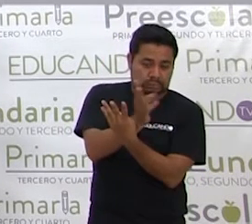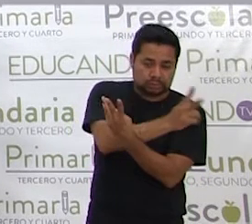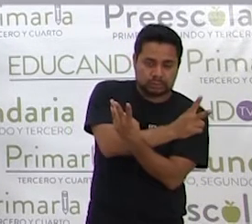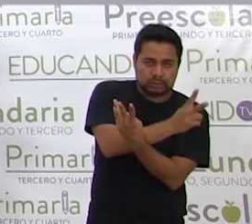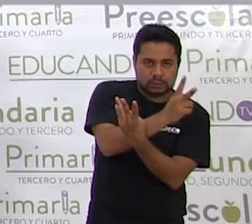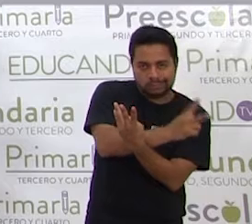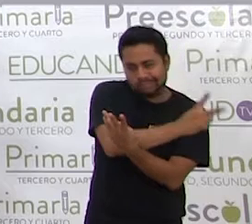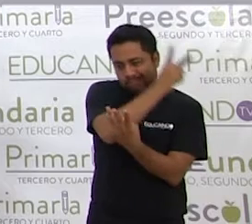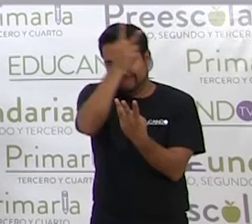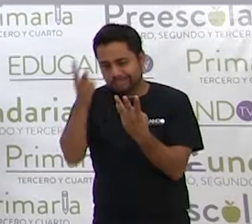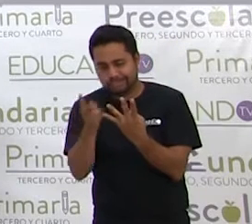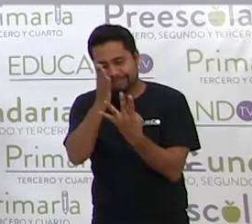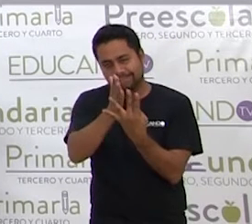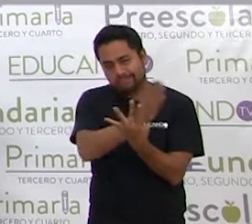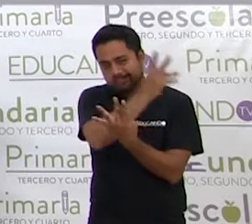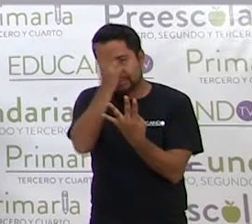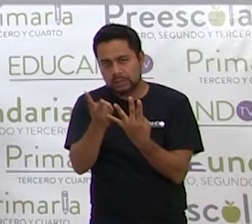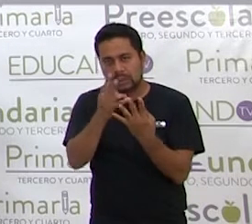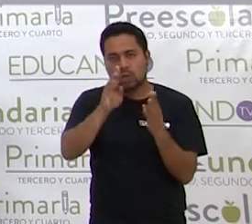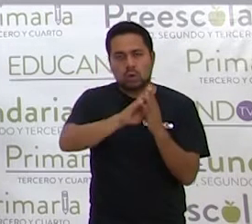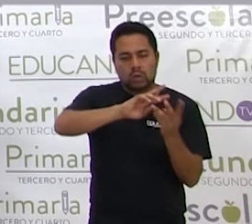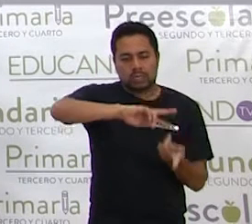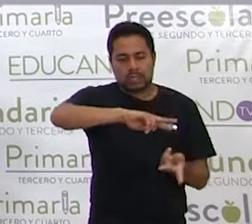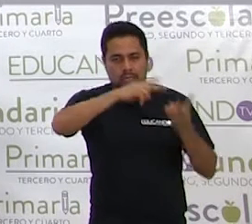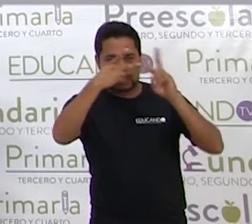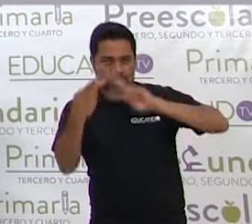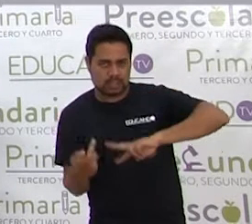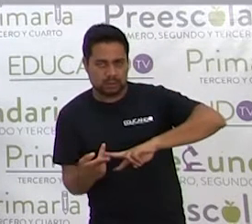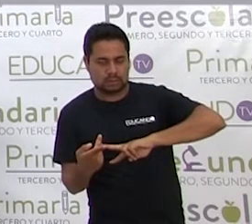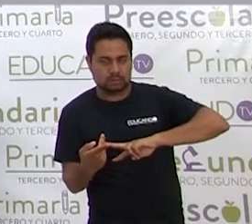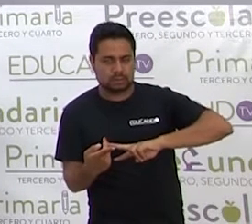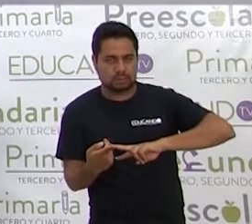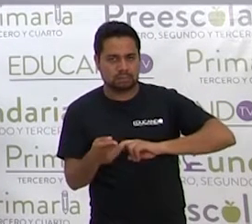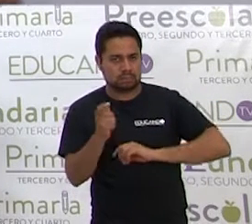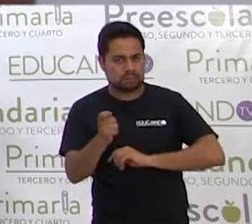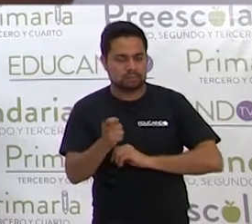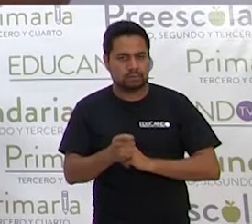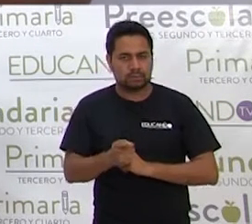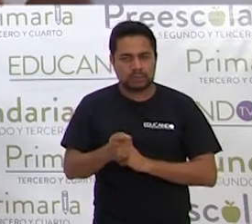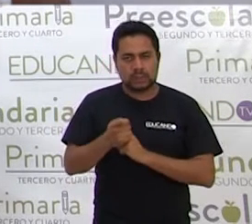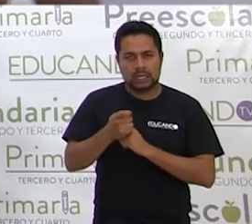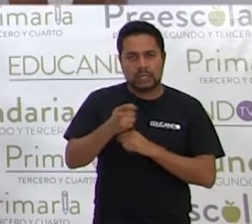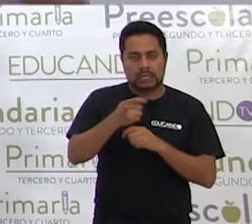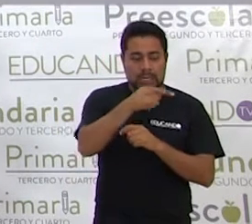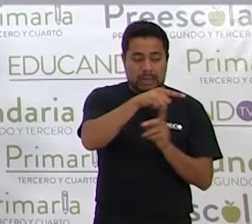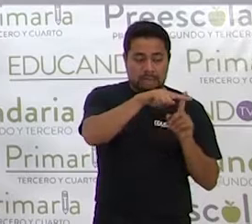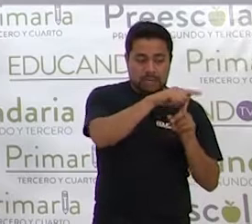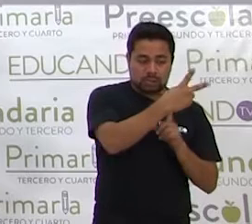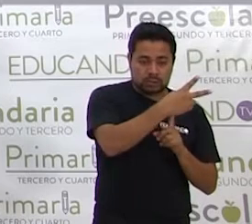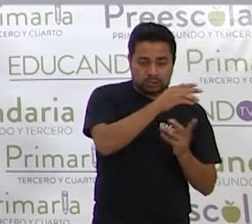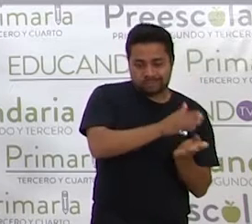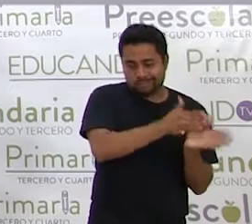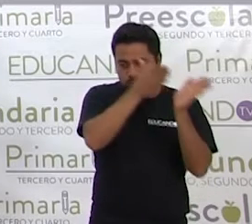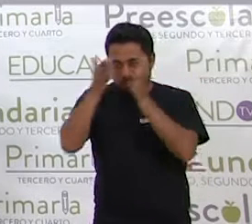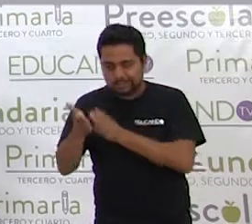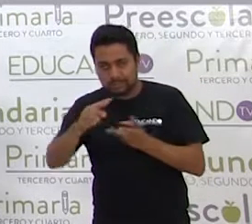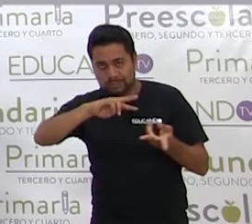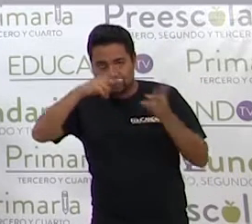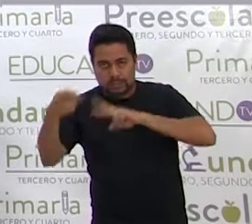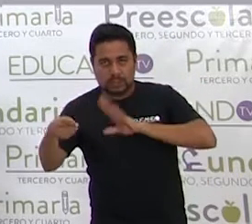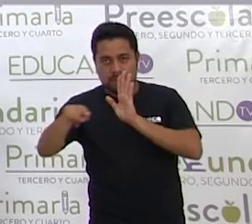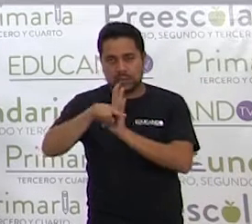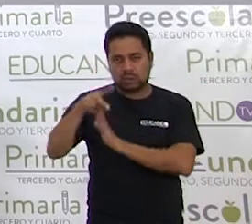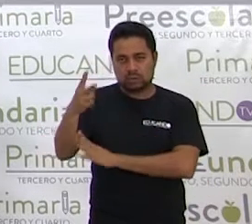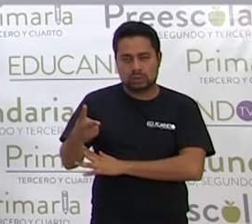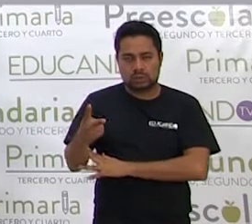el segundo miembro con signo contrario o con su inversa y quedaría como menos todos los elementos